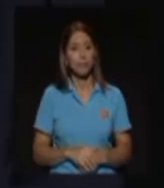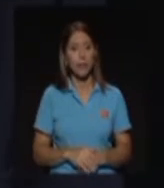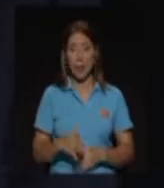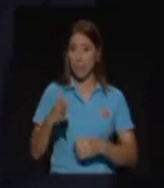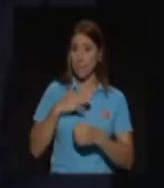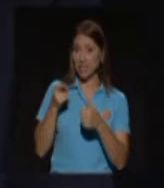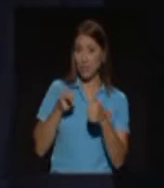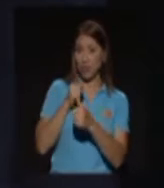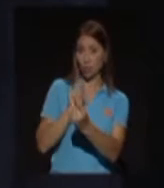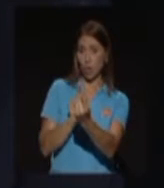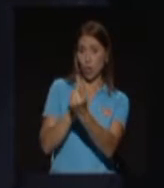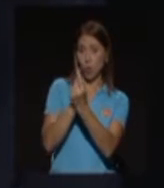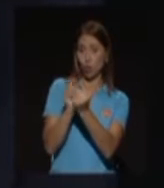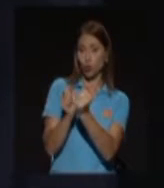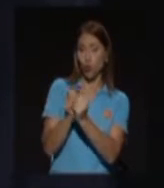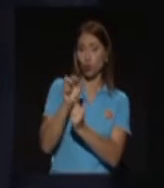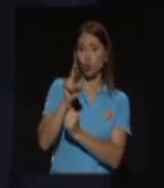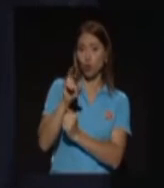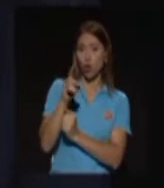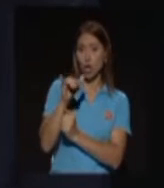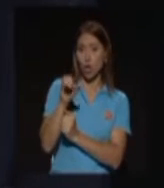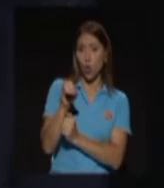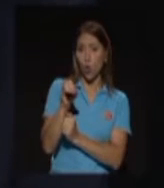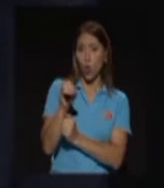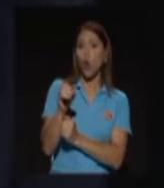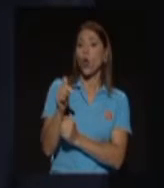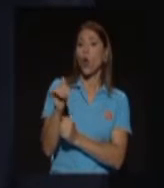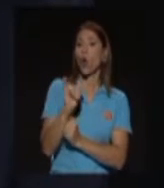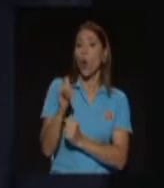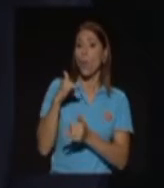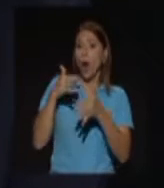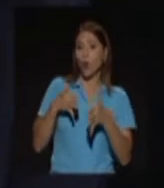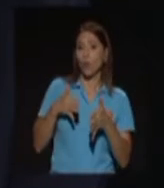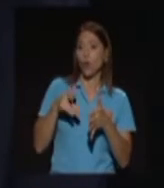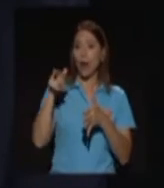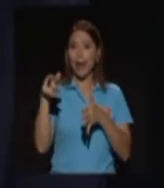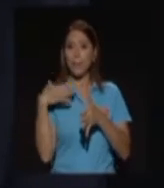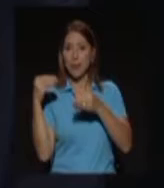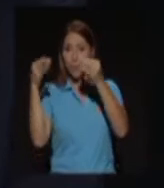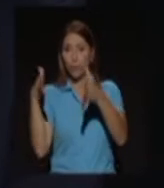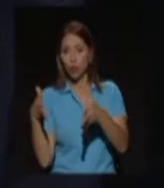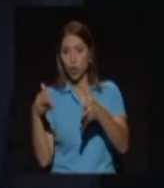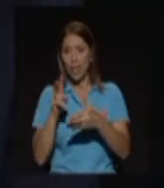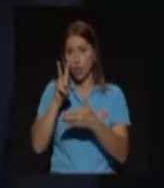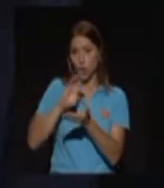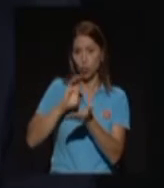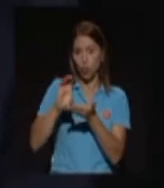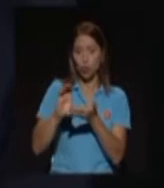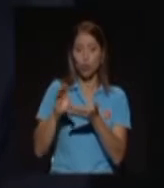primeros encuentros con don Rodrigo fueron como alumno. Fui alumno de él en 2 cursos,